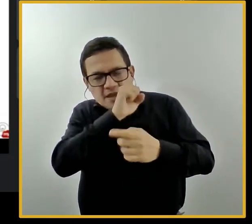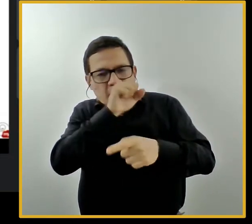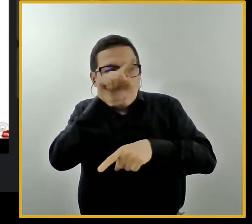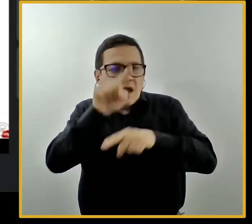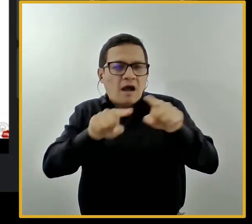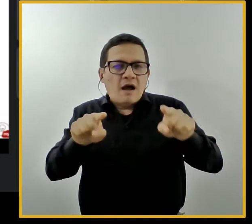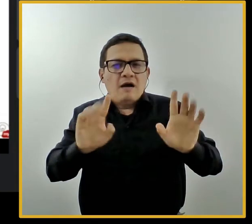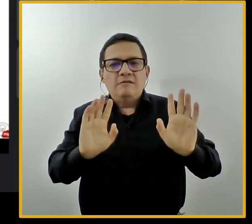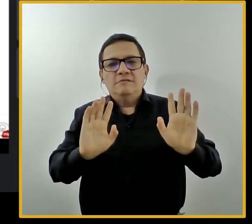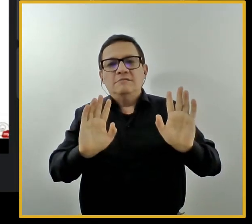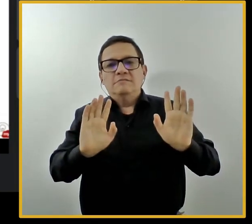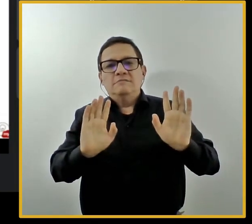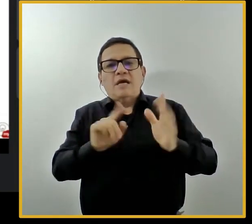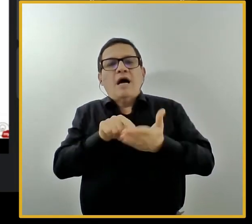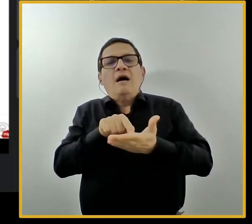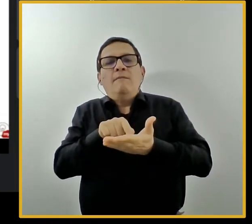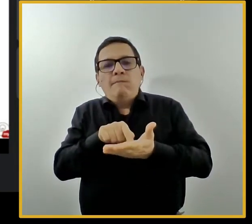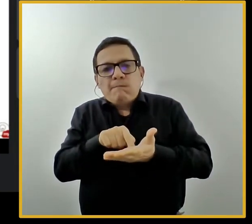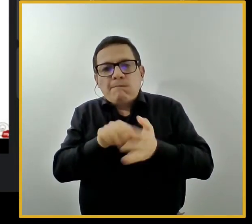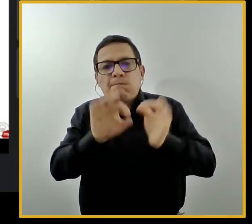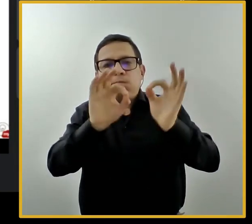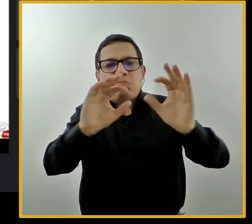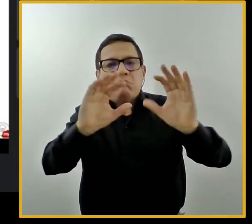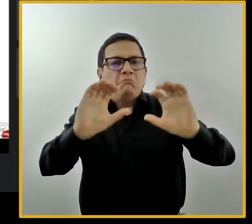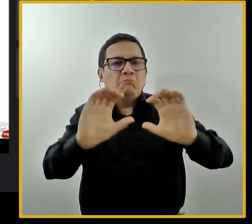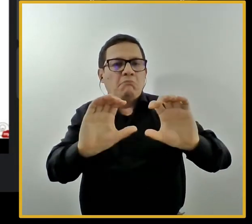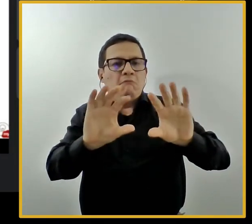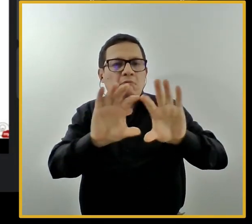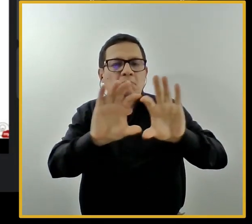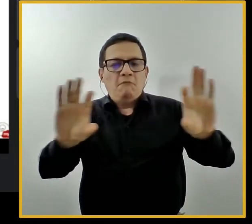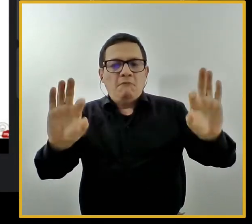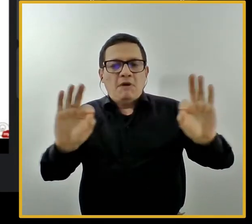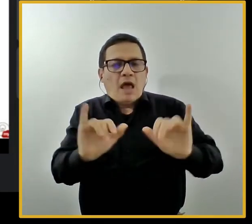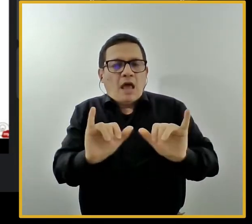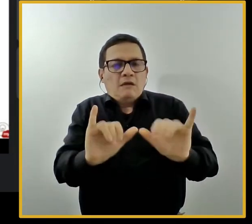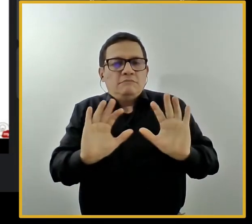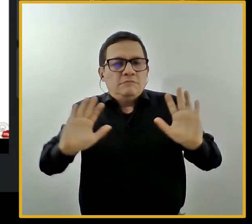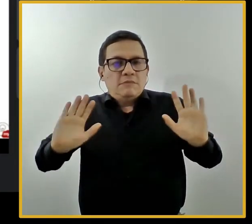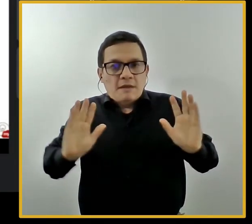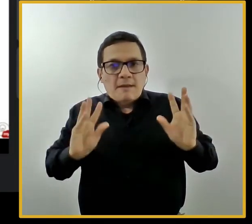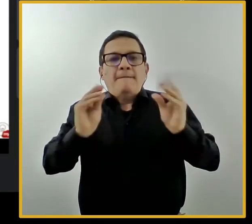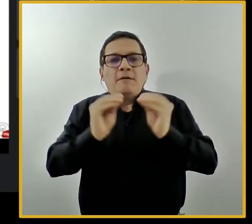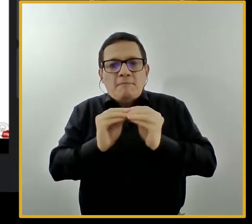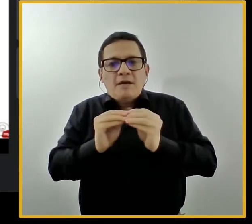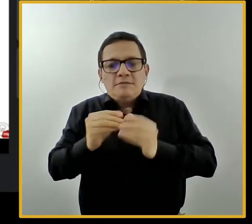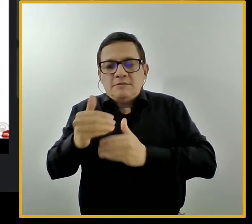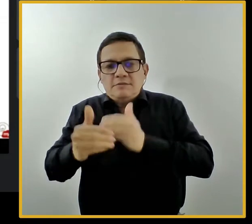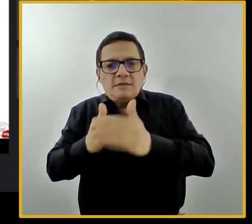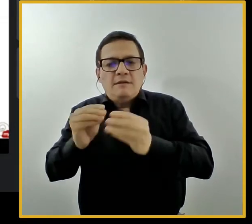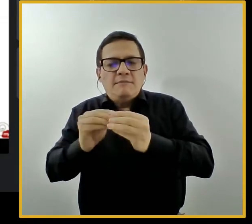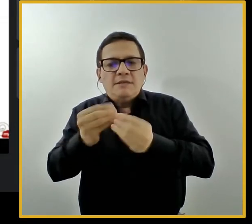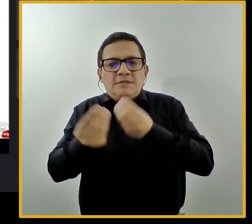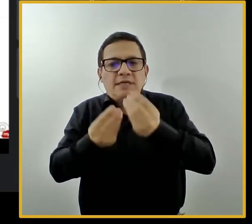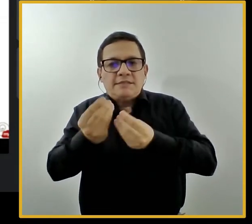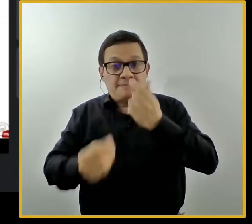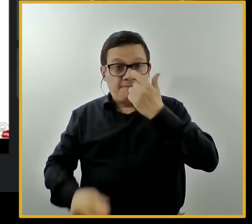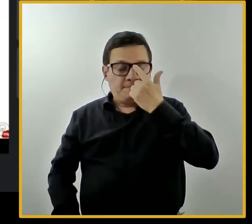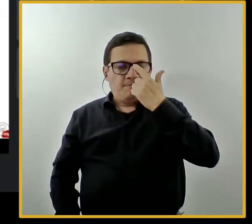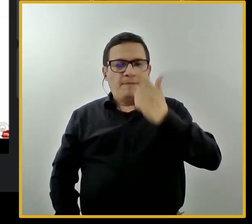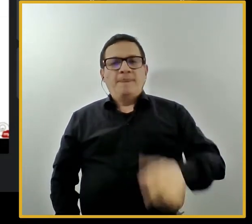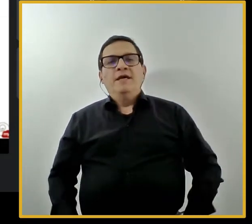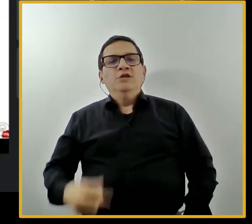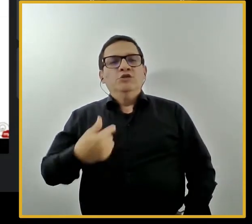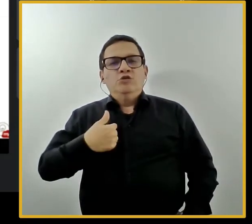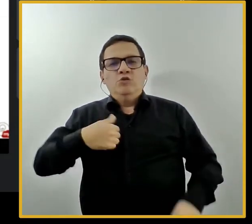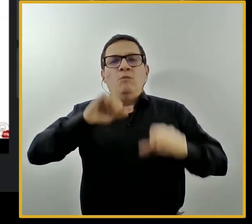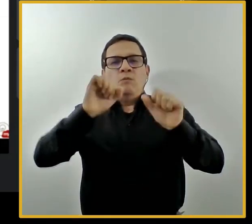llegarán allí, ¿cierto? Pero pues nosotros podemos hacerlo de la siguiente manera. Entonces, ¿cómo